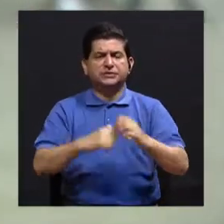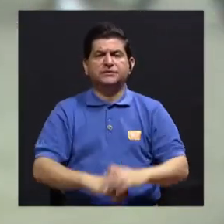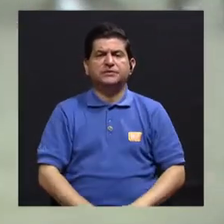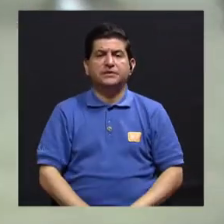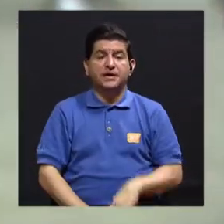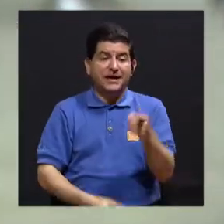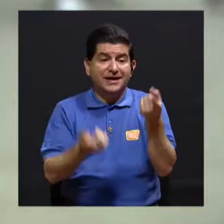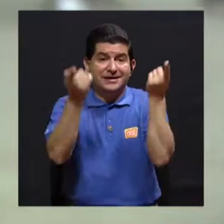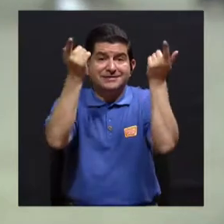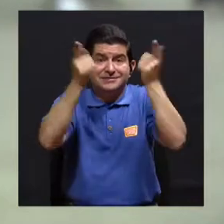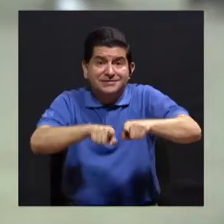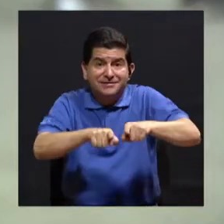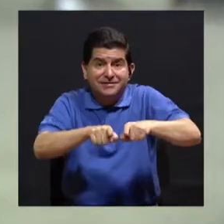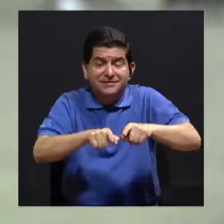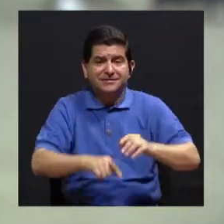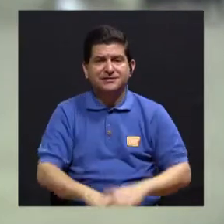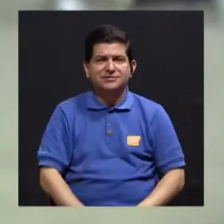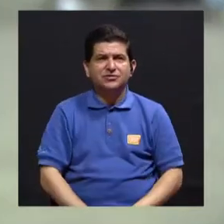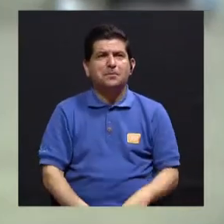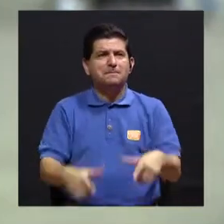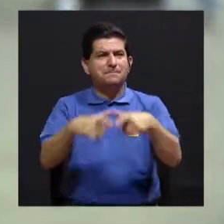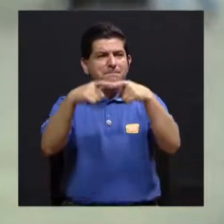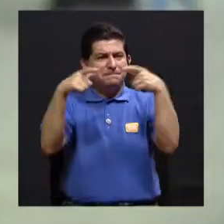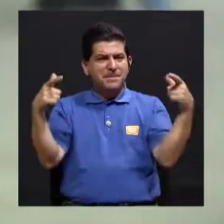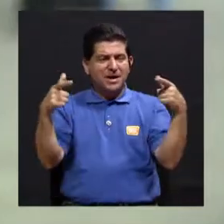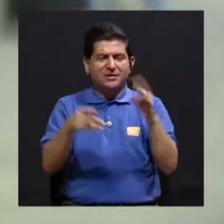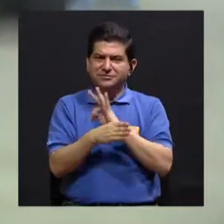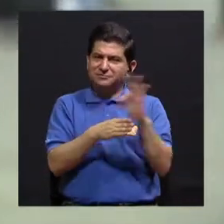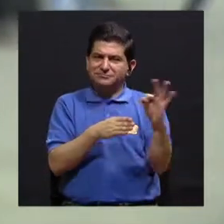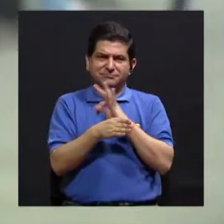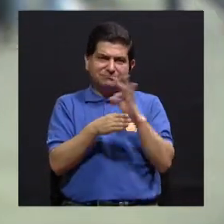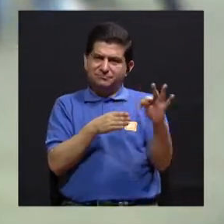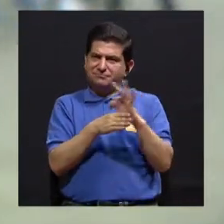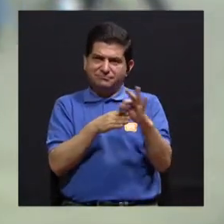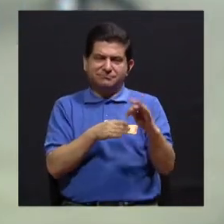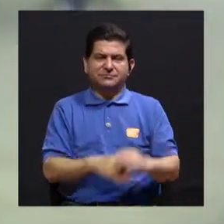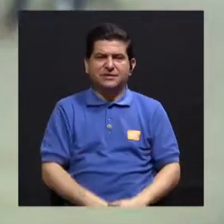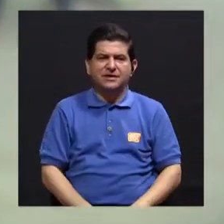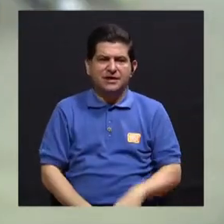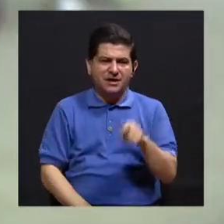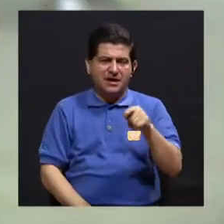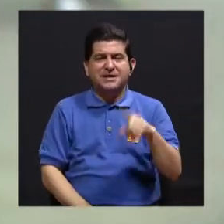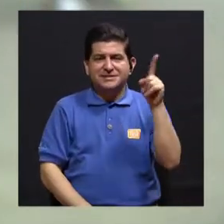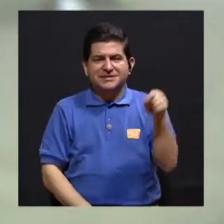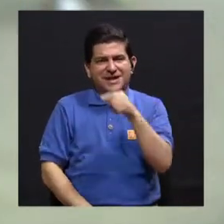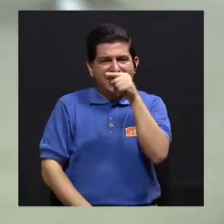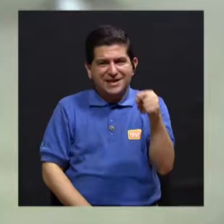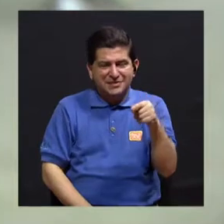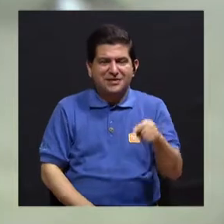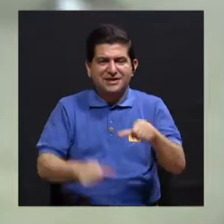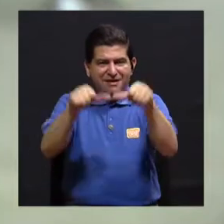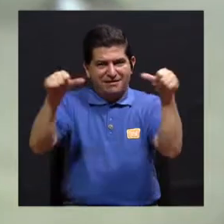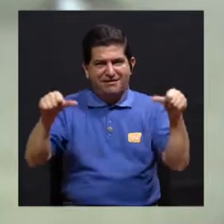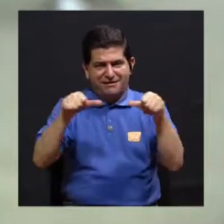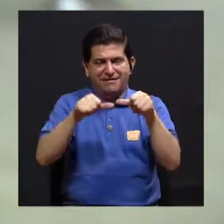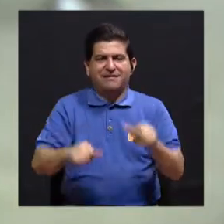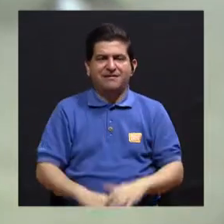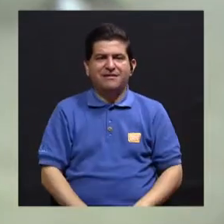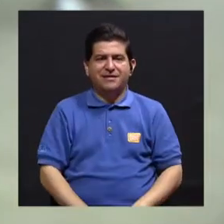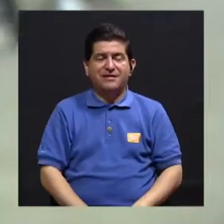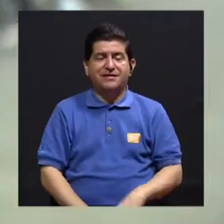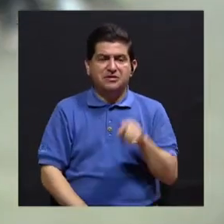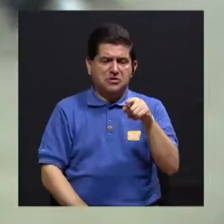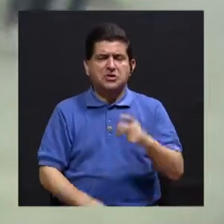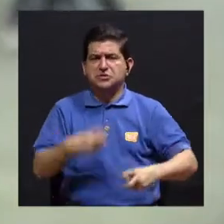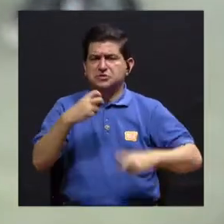¿verdad? Para esos casos, pues realmente mayoritariamente el tratamiento y demás pues va a ser por remoción. Normalmente no va a